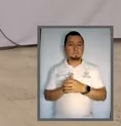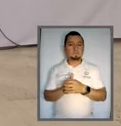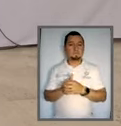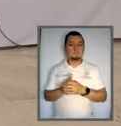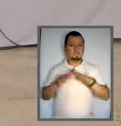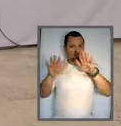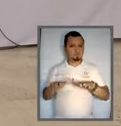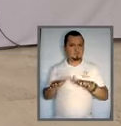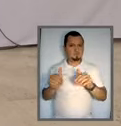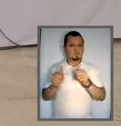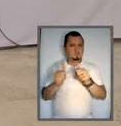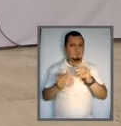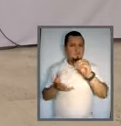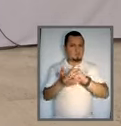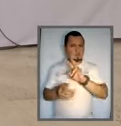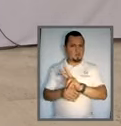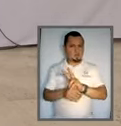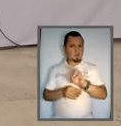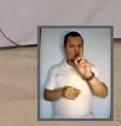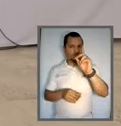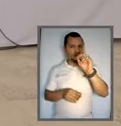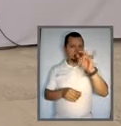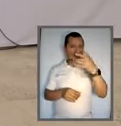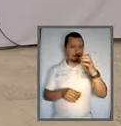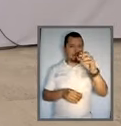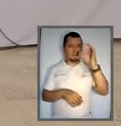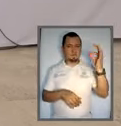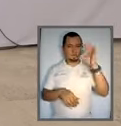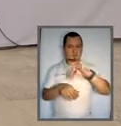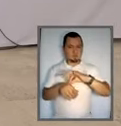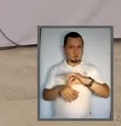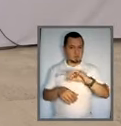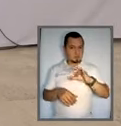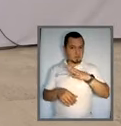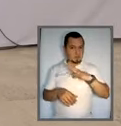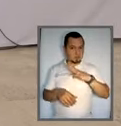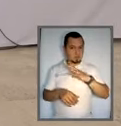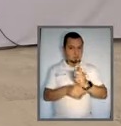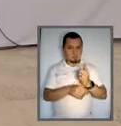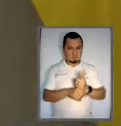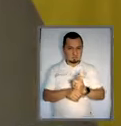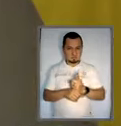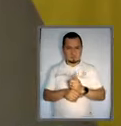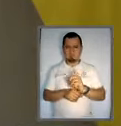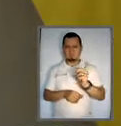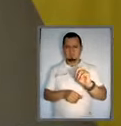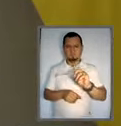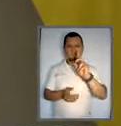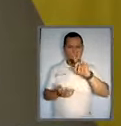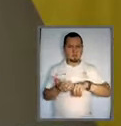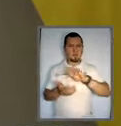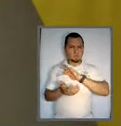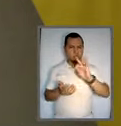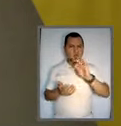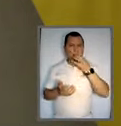¿han bajado la guardia en el tema del dengue? ¿Se está disparando mucho este asunto? No, si gustan les paso las